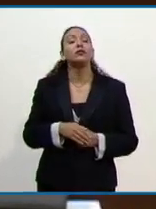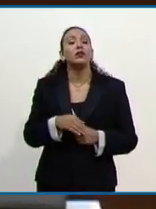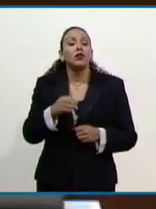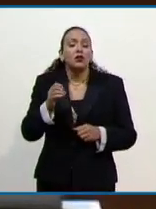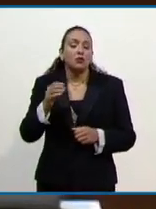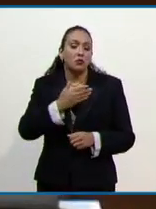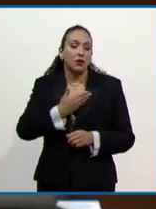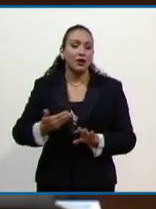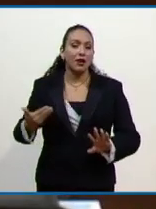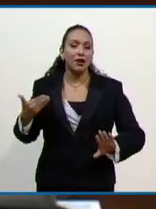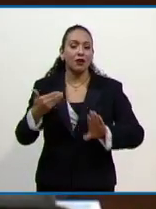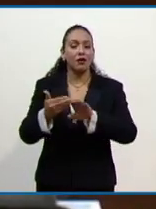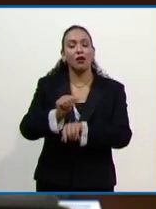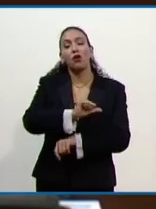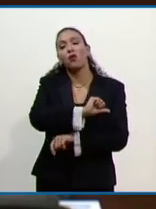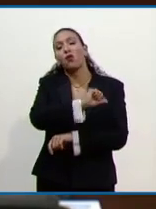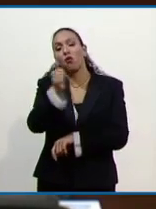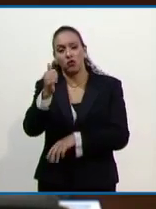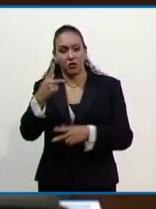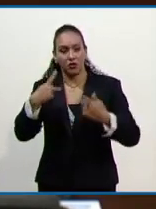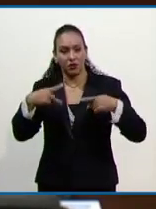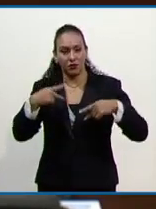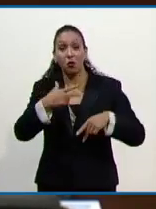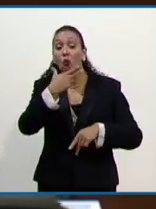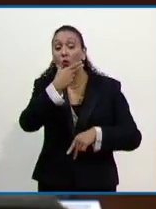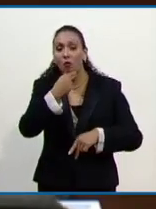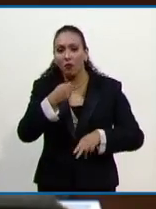personajes políticos y económicos